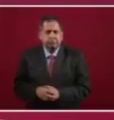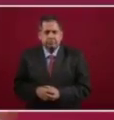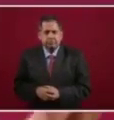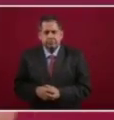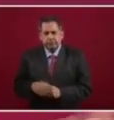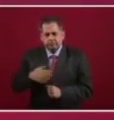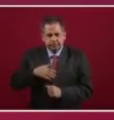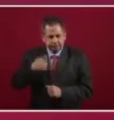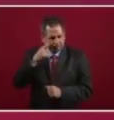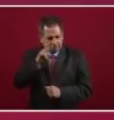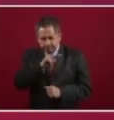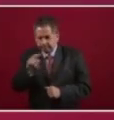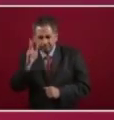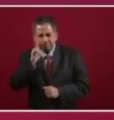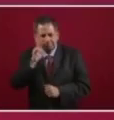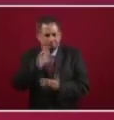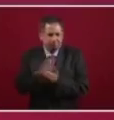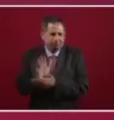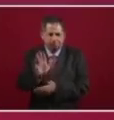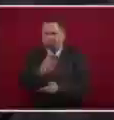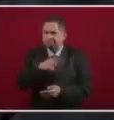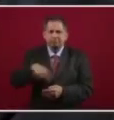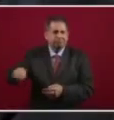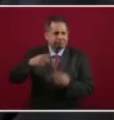Tengo manera de probarlo.